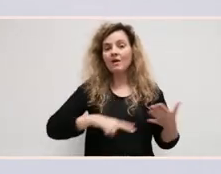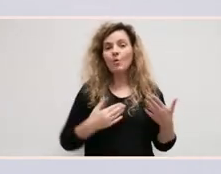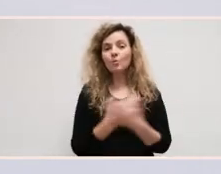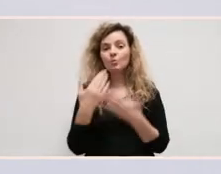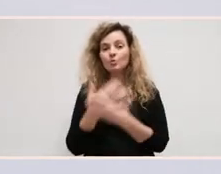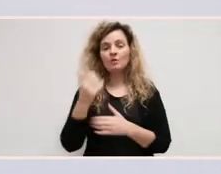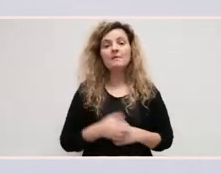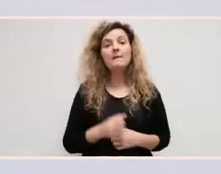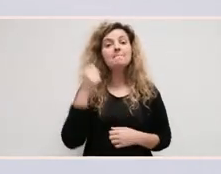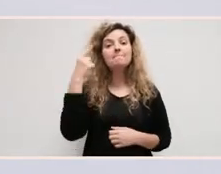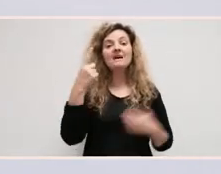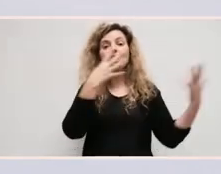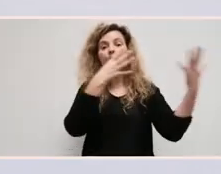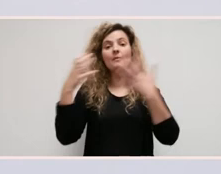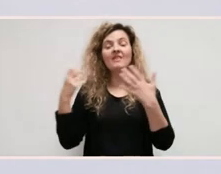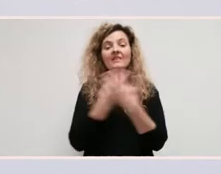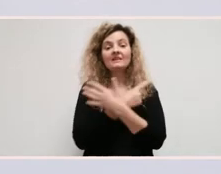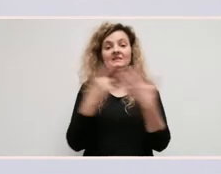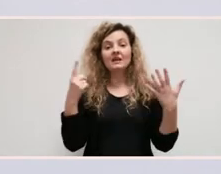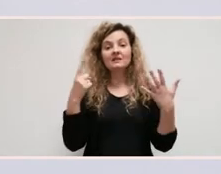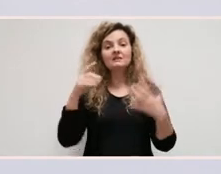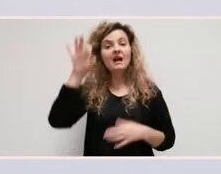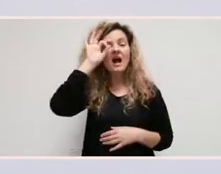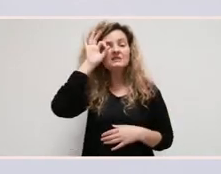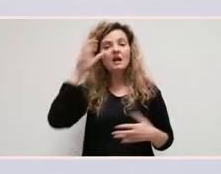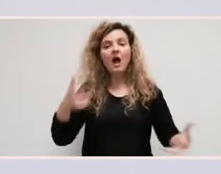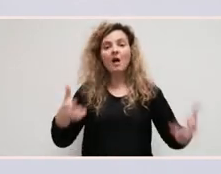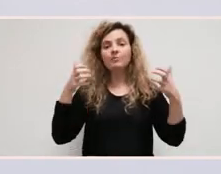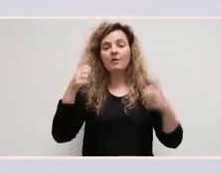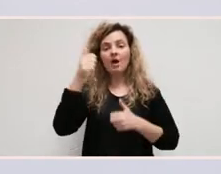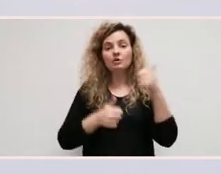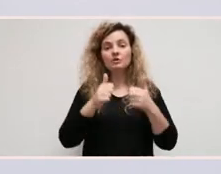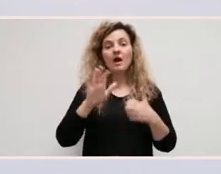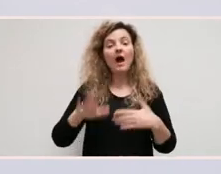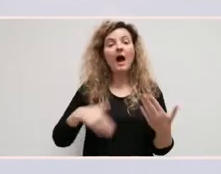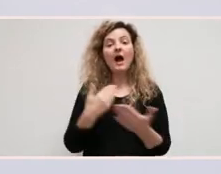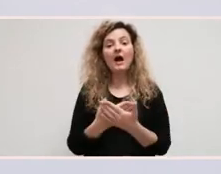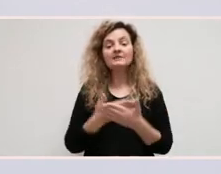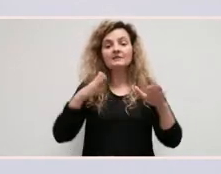Castelao aprueba su exposición, se queda aquí a vivir, de 1916 hasta